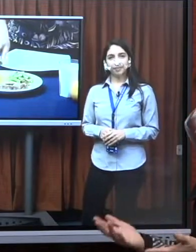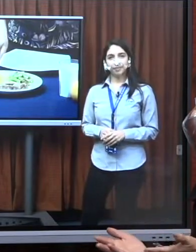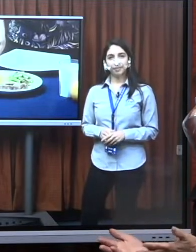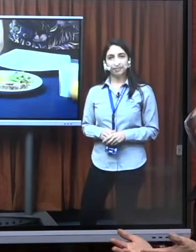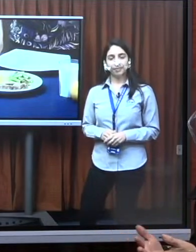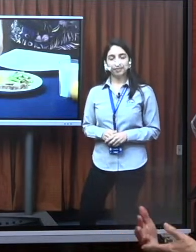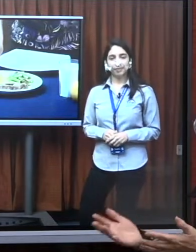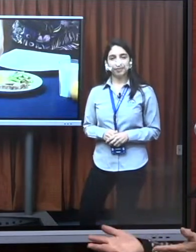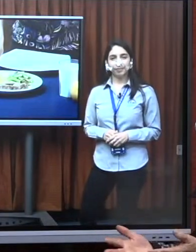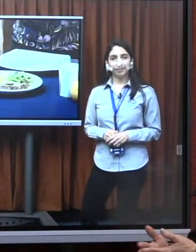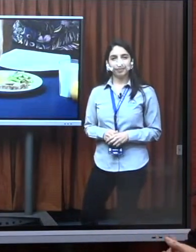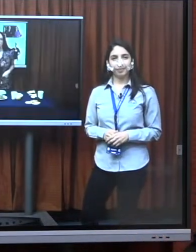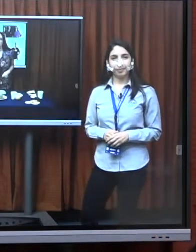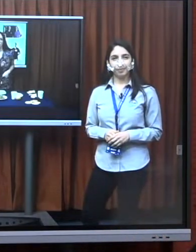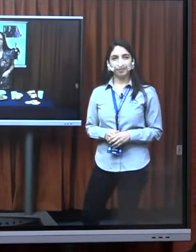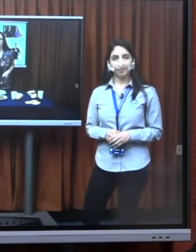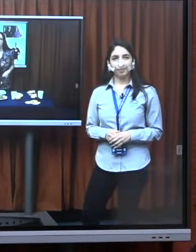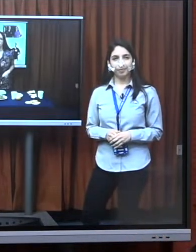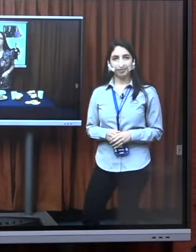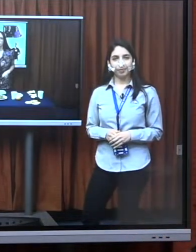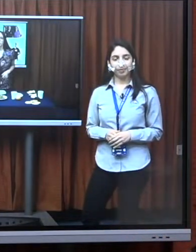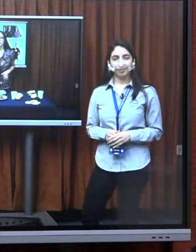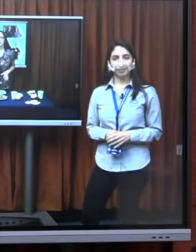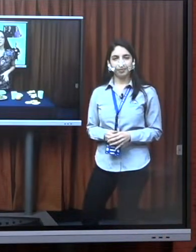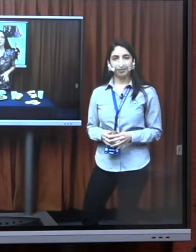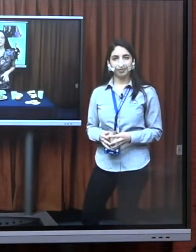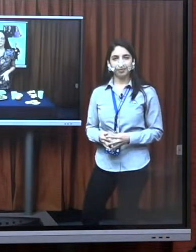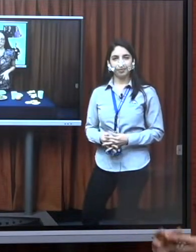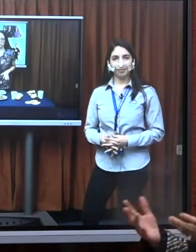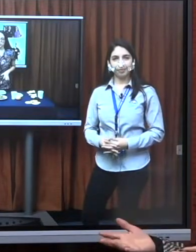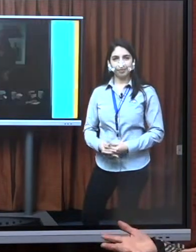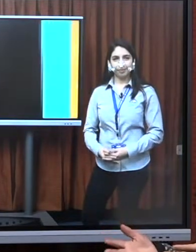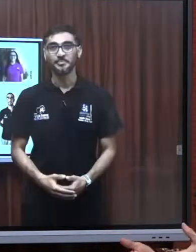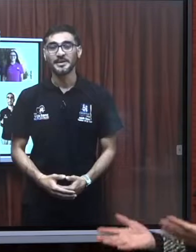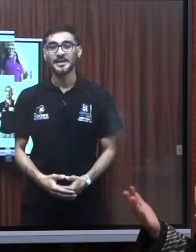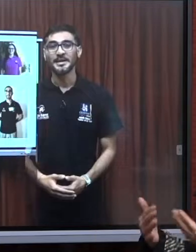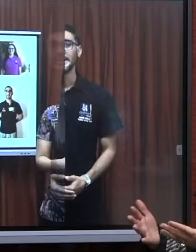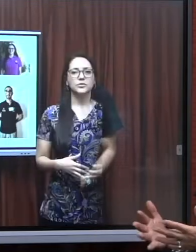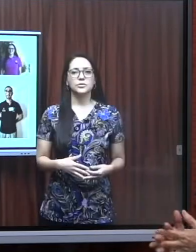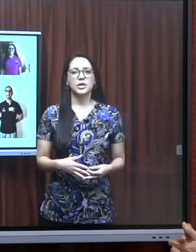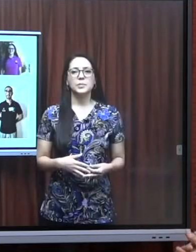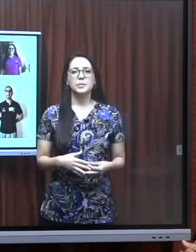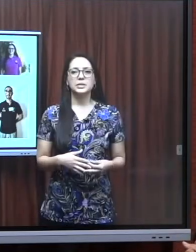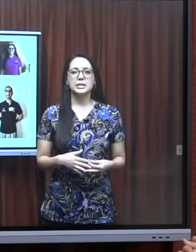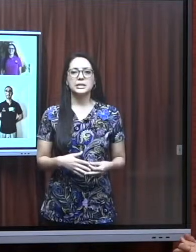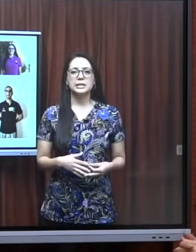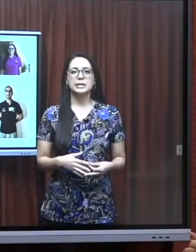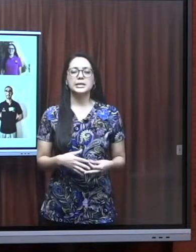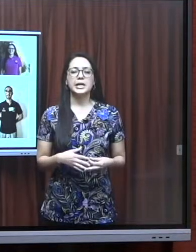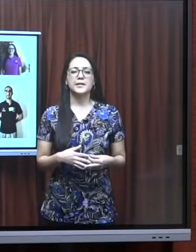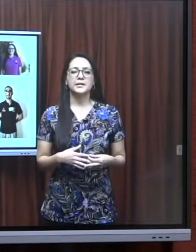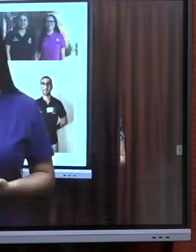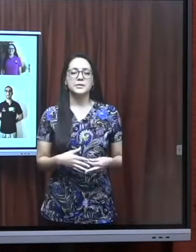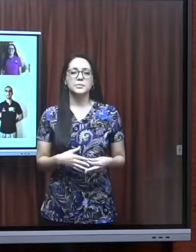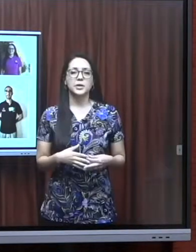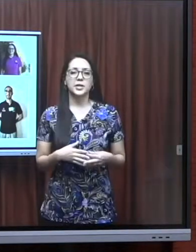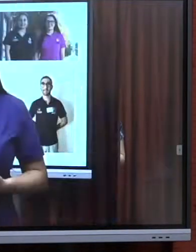Más adelante, probablemente, lo mejor podamos entrar en un poquito más de detalle, pero mencionando los programas que